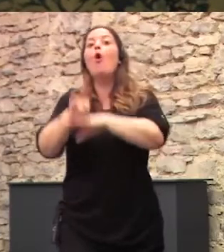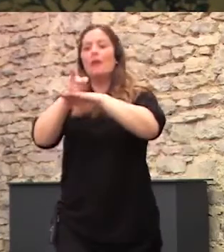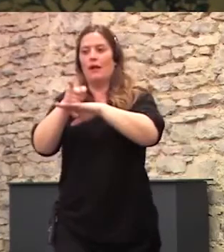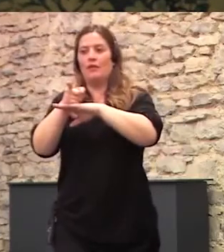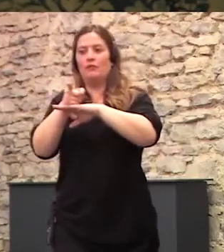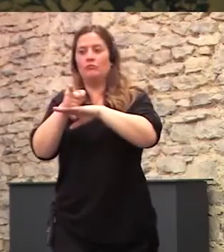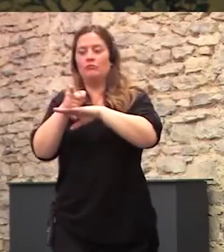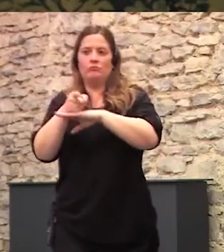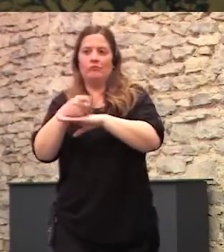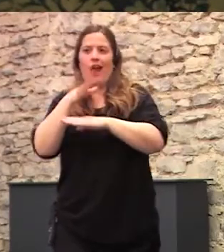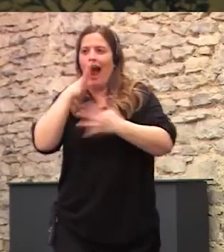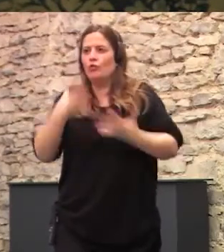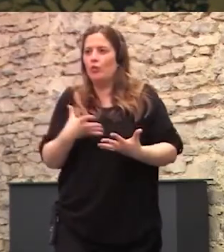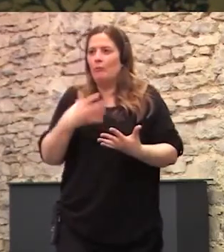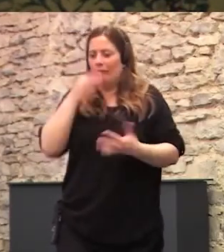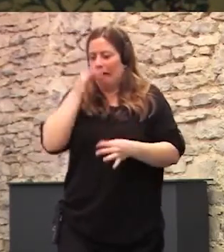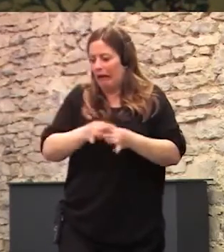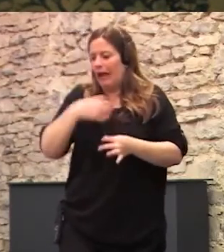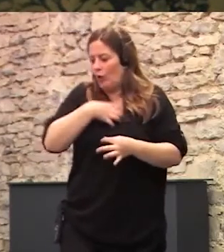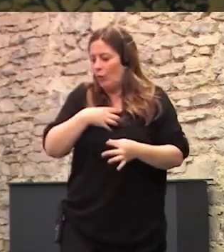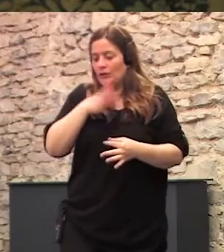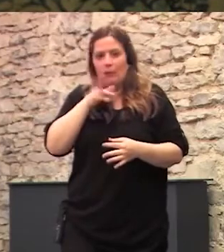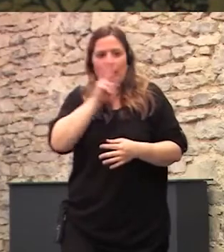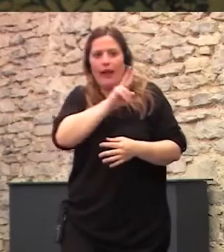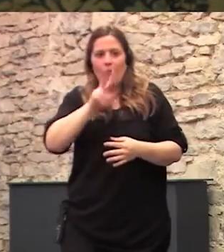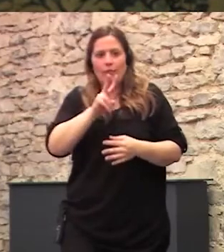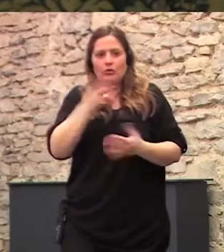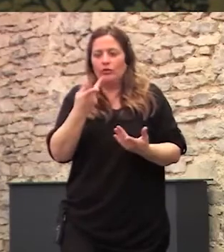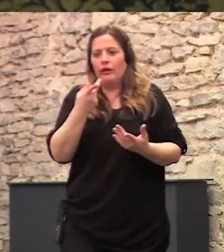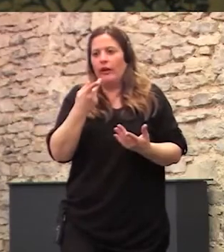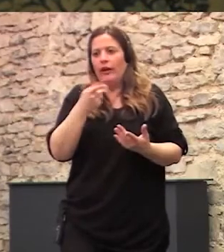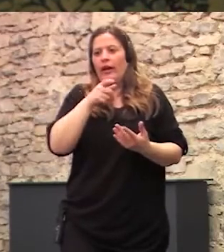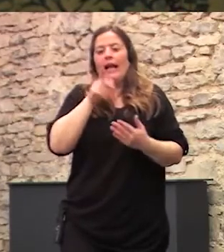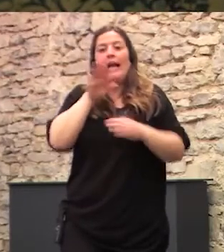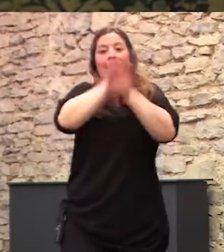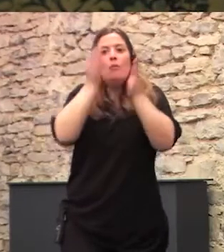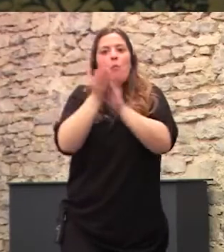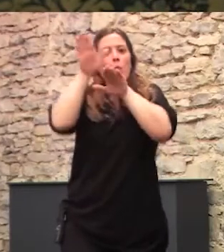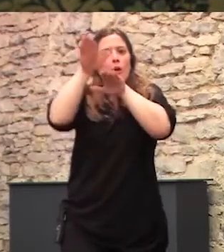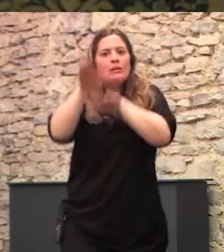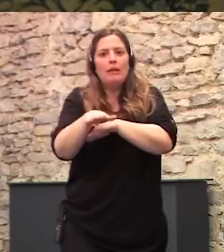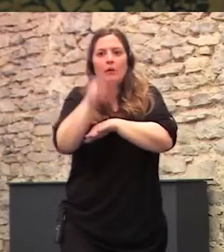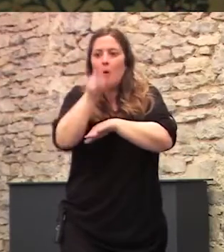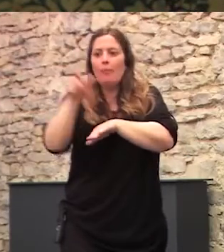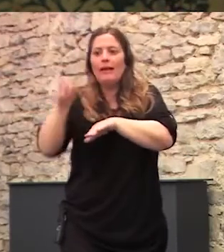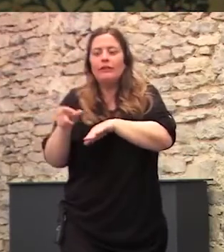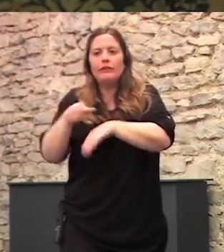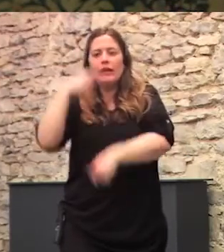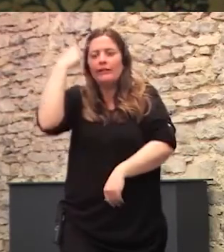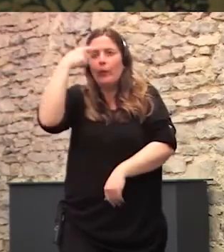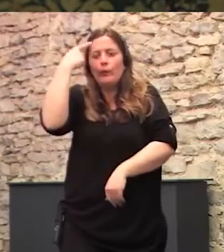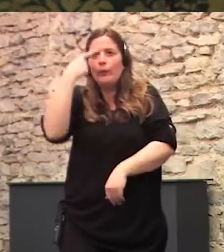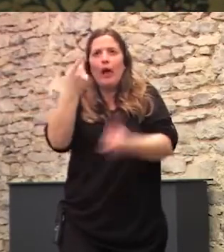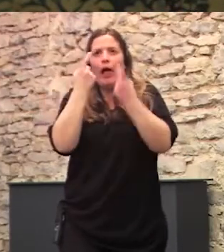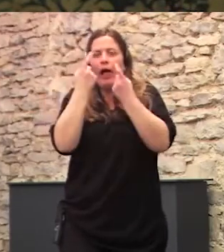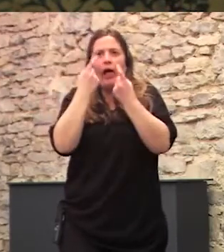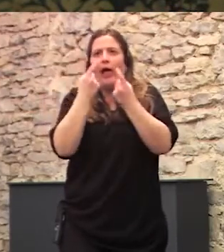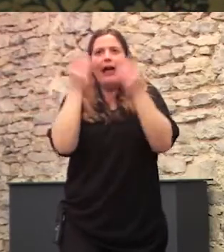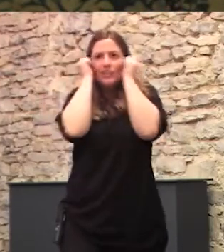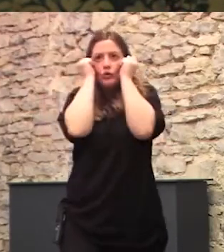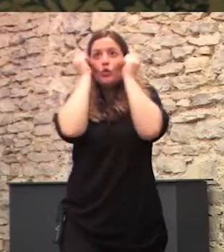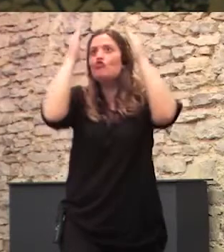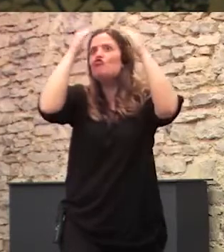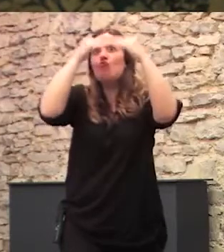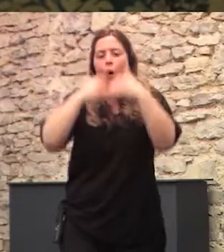cuando vemos los niveles de analfabetismo que hay en el mundo islámico, porque bueno, ha habido una involución histórica, pero en